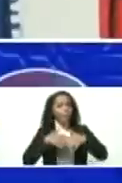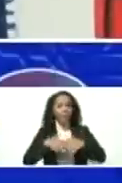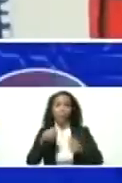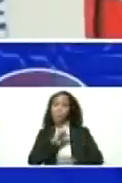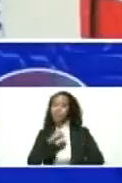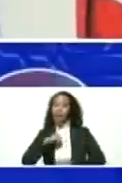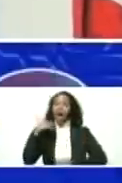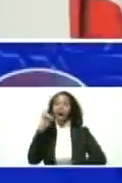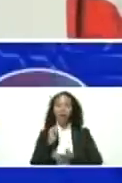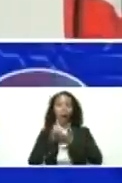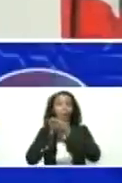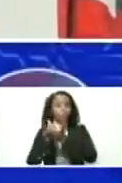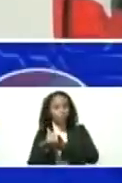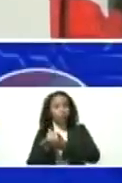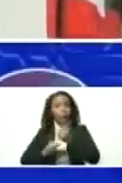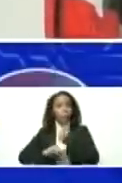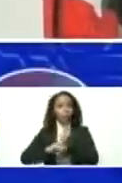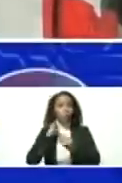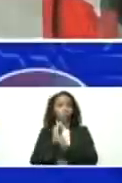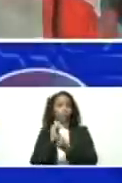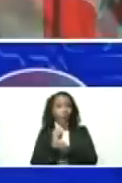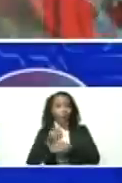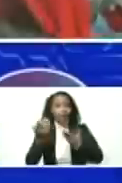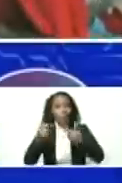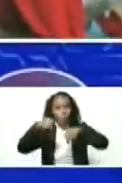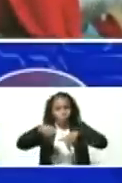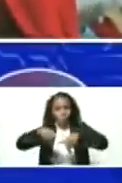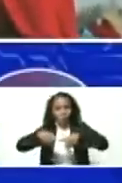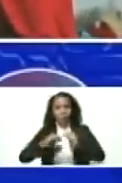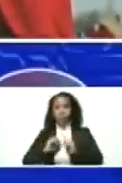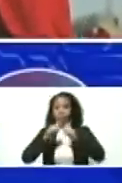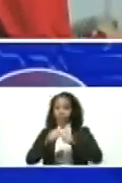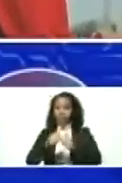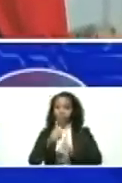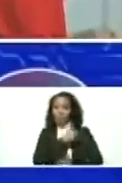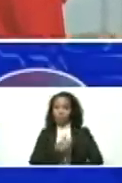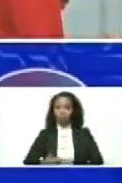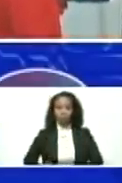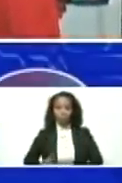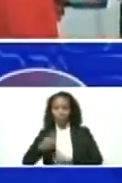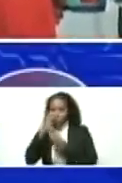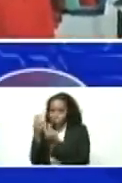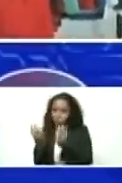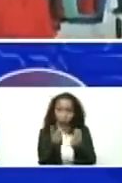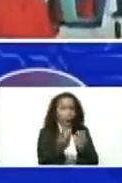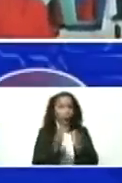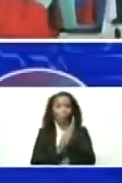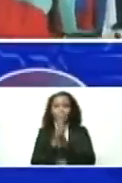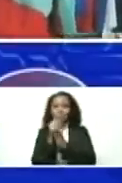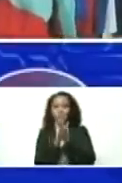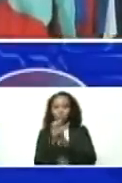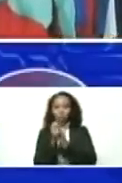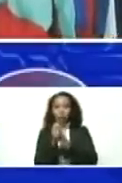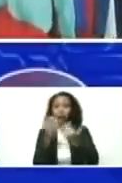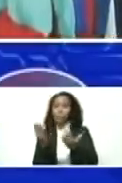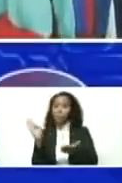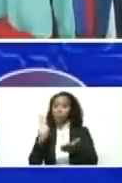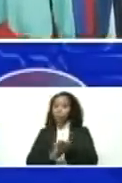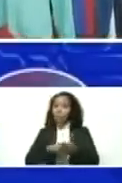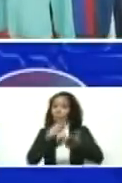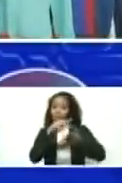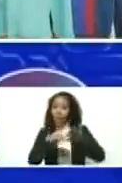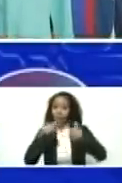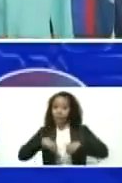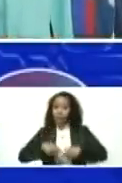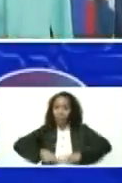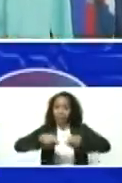están sirviendo a esta página que hoy inicia, presidente, y a la que invitamos también a los emprendedores a colocar sus productos en este